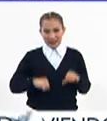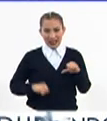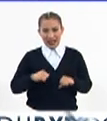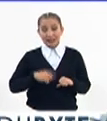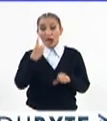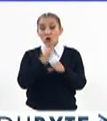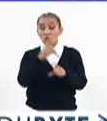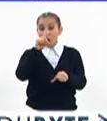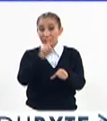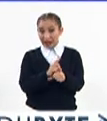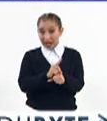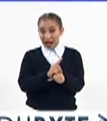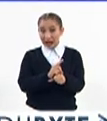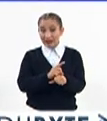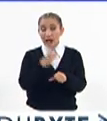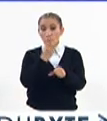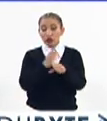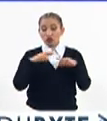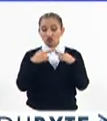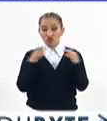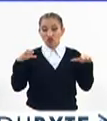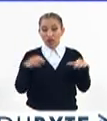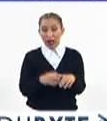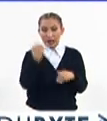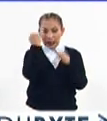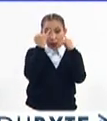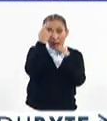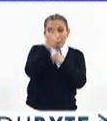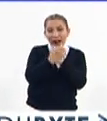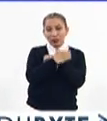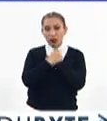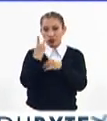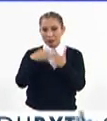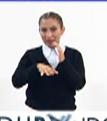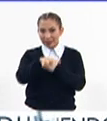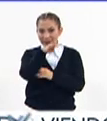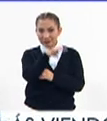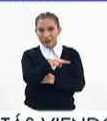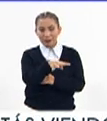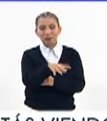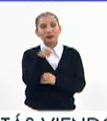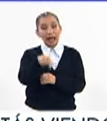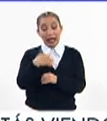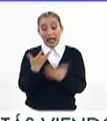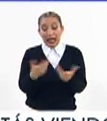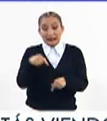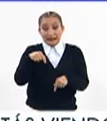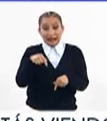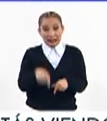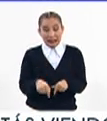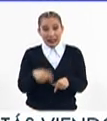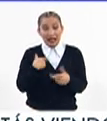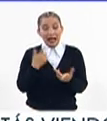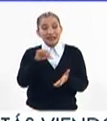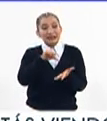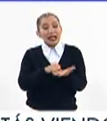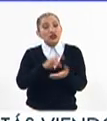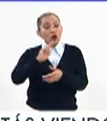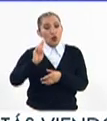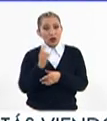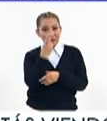del segundo día del 4º encuentro Innovar para Educar 2019, que se están llevando a cabo aquí en el